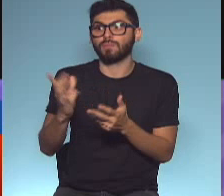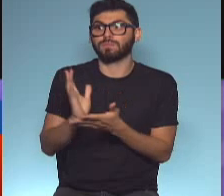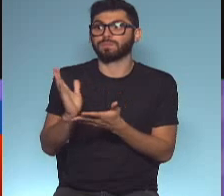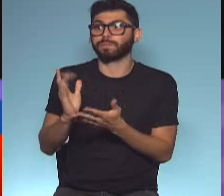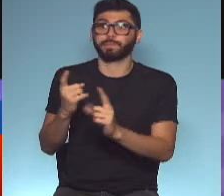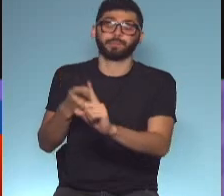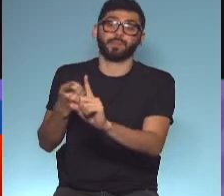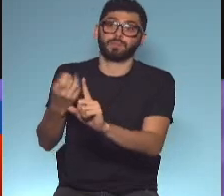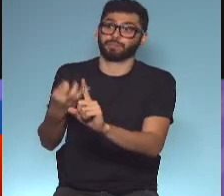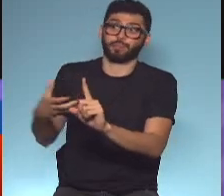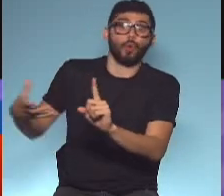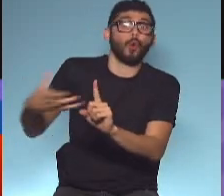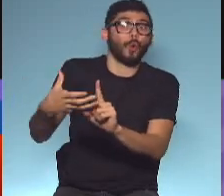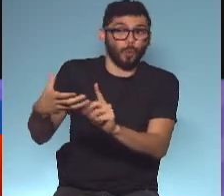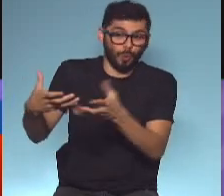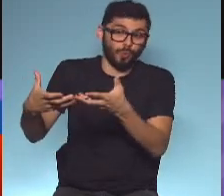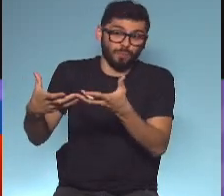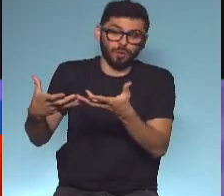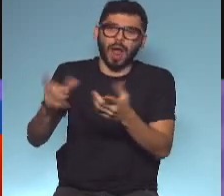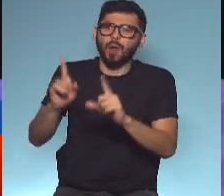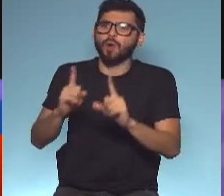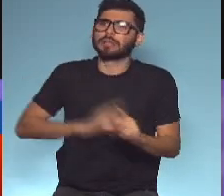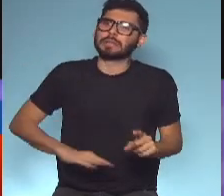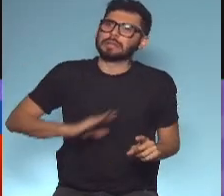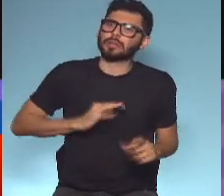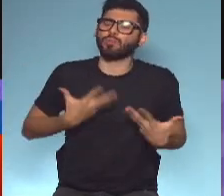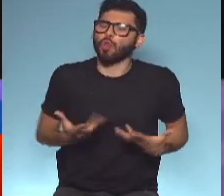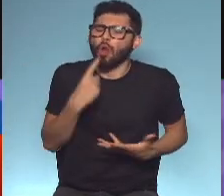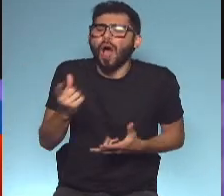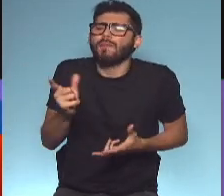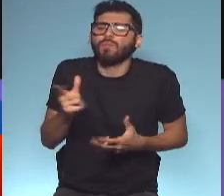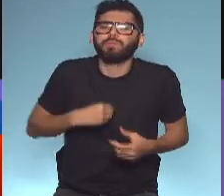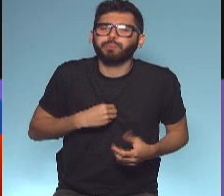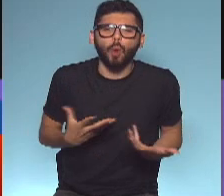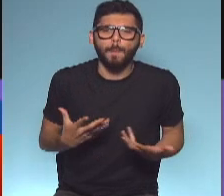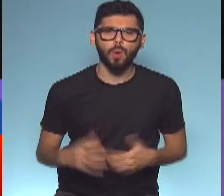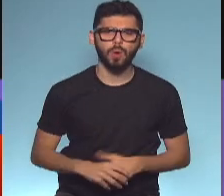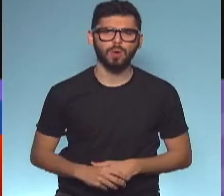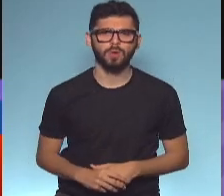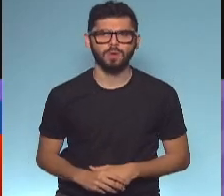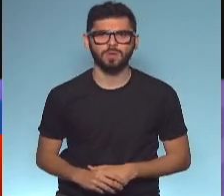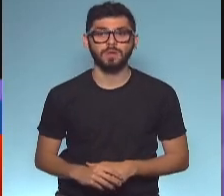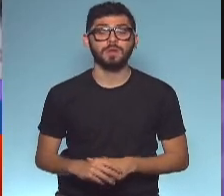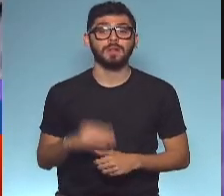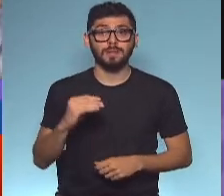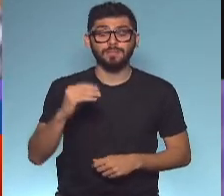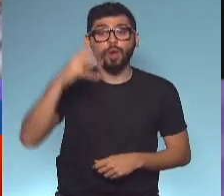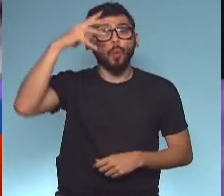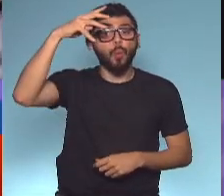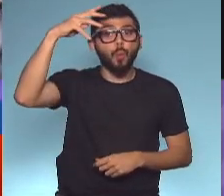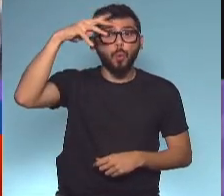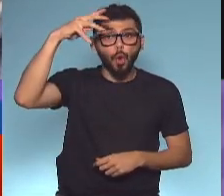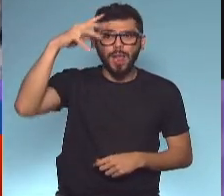dolidos, indignados. El término, ponelo vos. A ver, lo que manifestó Patricia Bullrich no